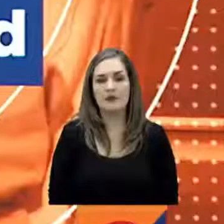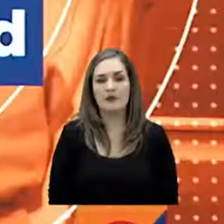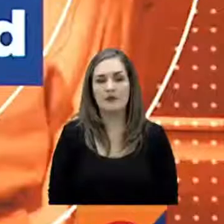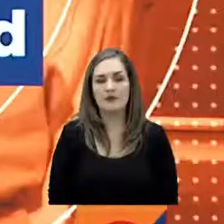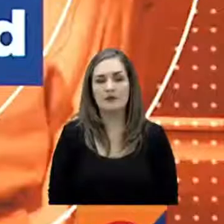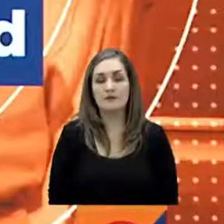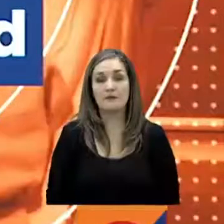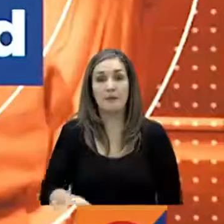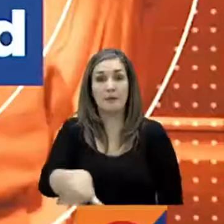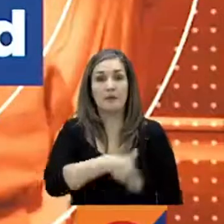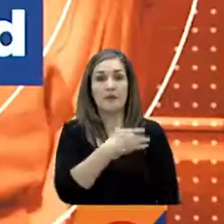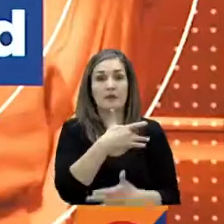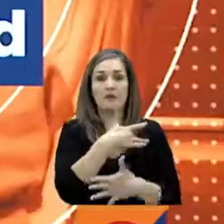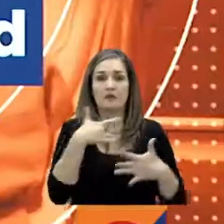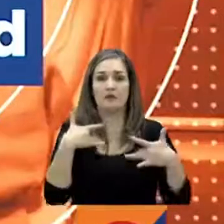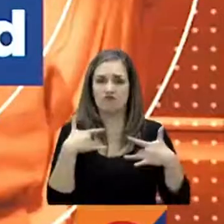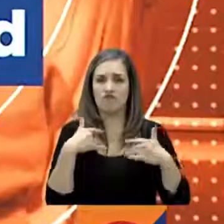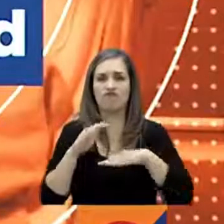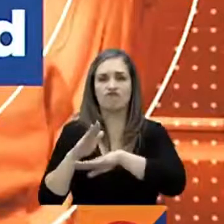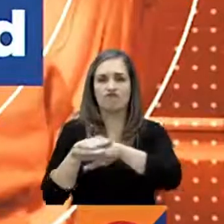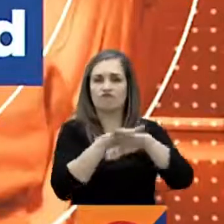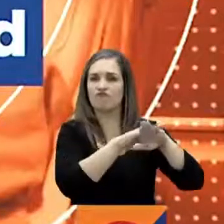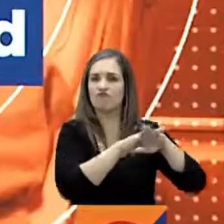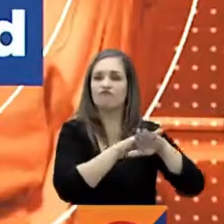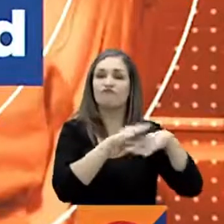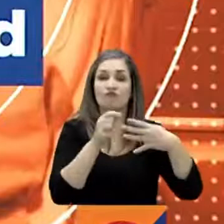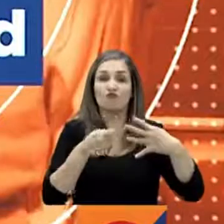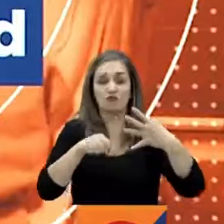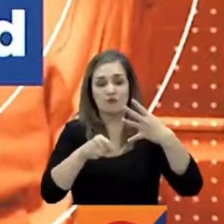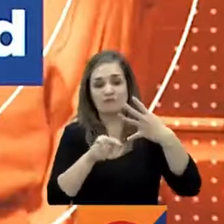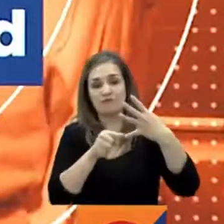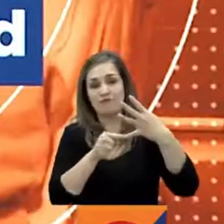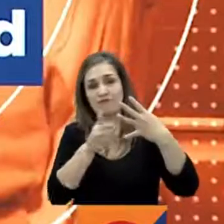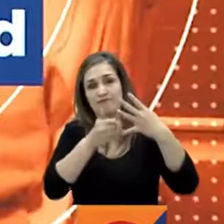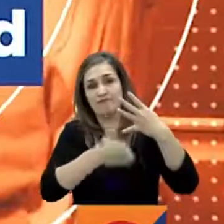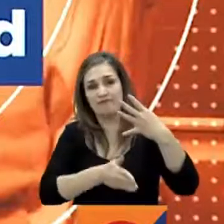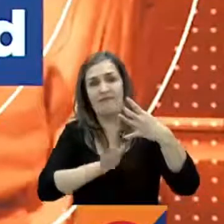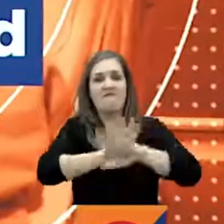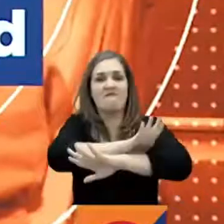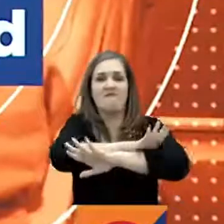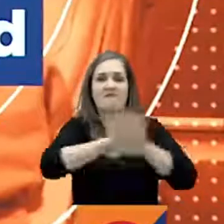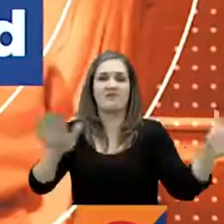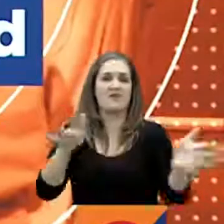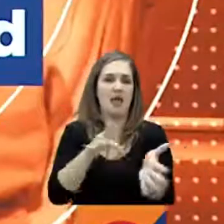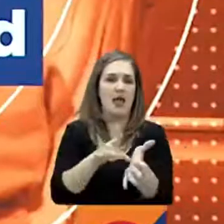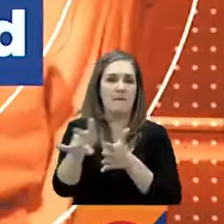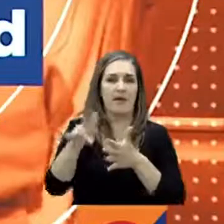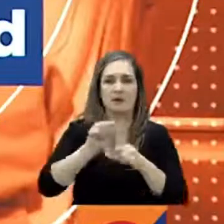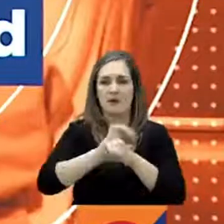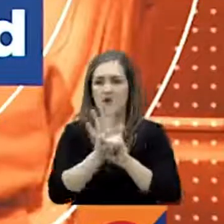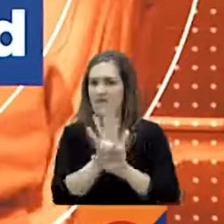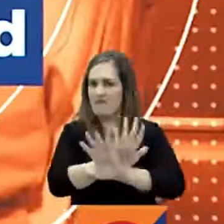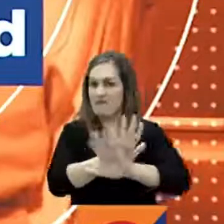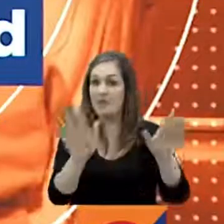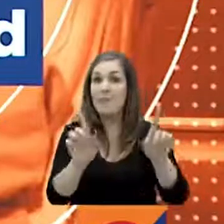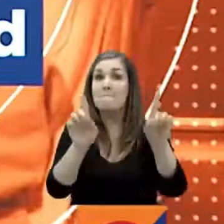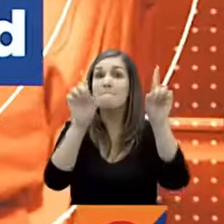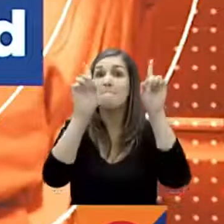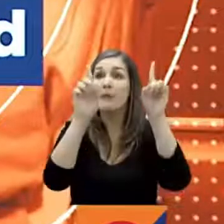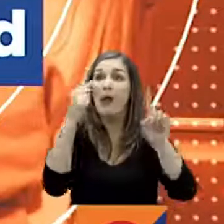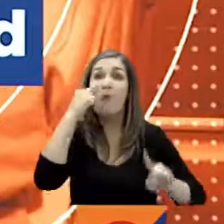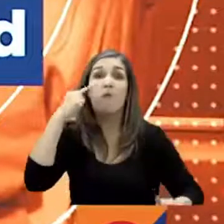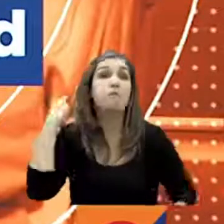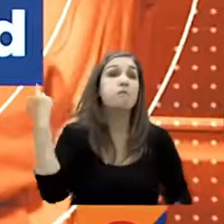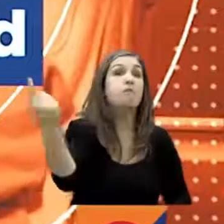El Ministerio de Salud anunció el fin de la emergencia sanitaria y reiteró que Colombia continúa en pandemia y deben seguir implementando